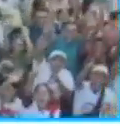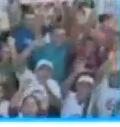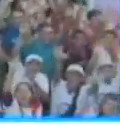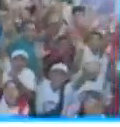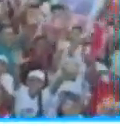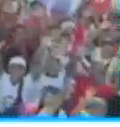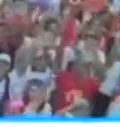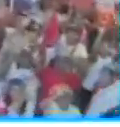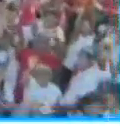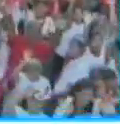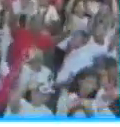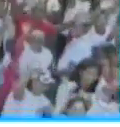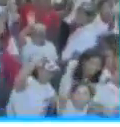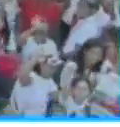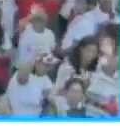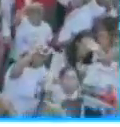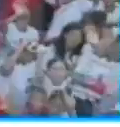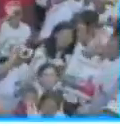Impresionantes estas imágenes.